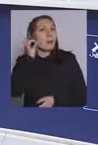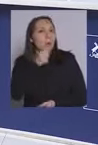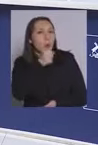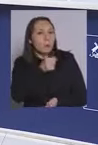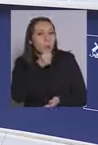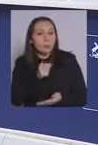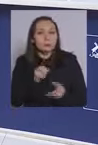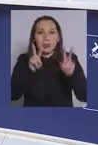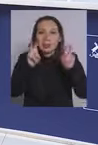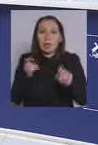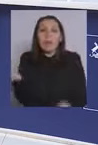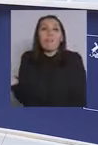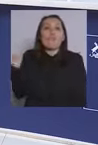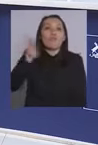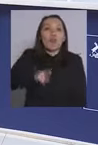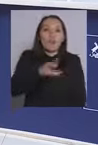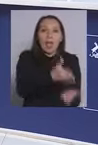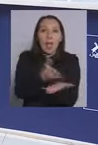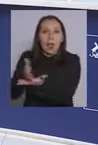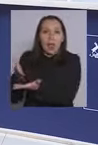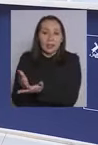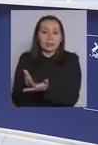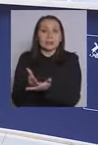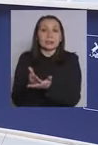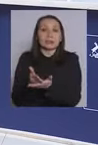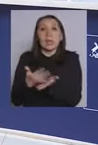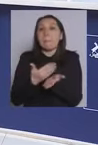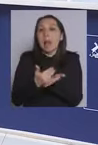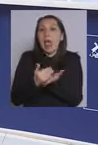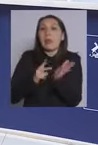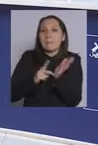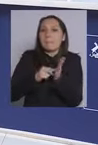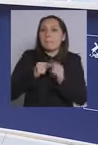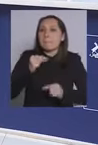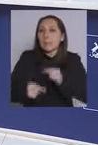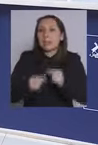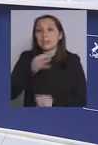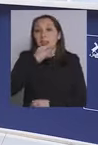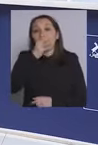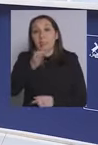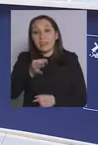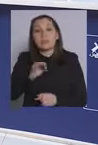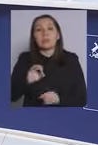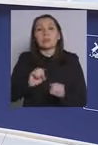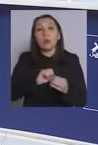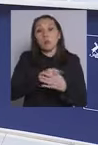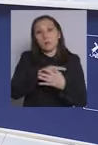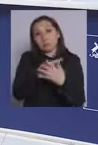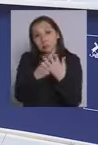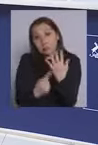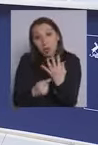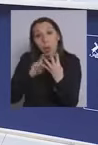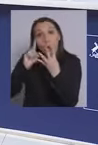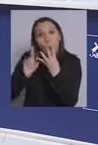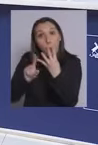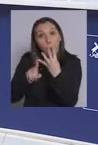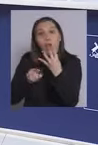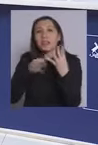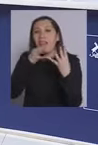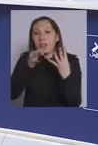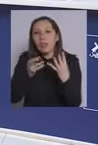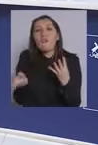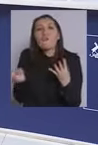Con respecto al regreso a clases, en el plan paso a paso se establece que en la etapa número 4, en la apertura inicial, comenzará